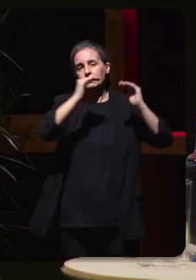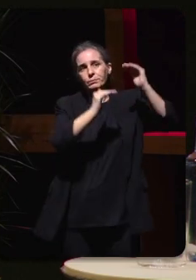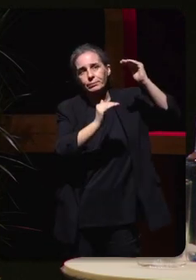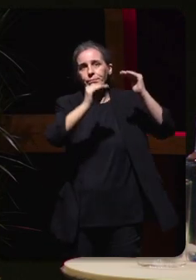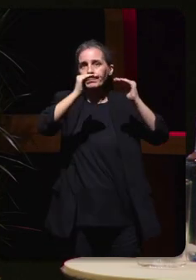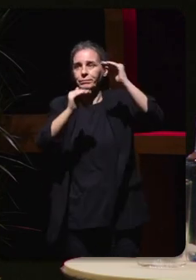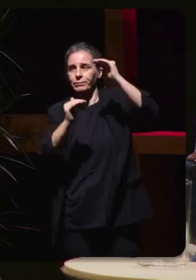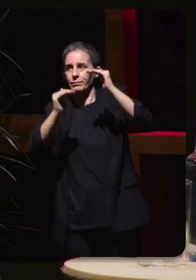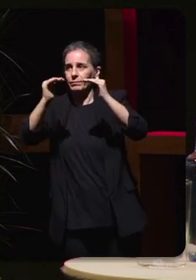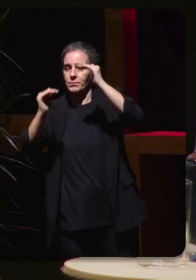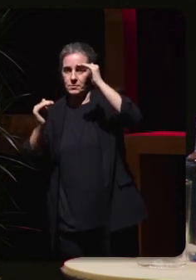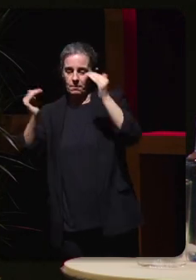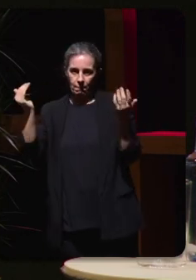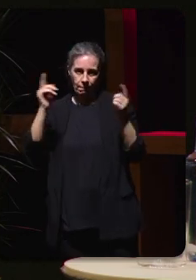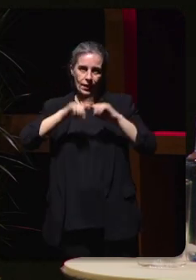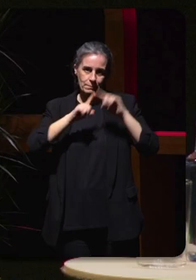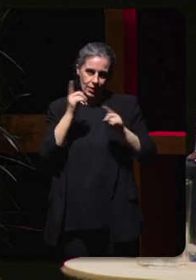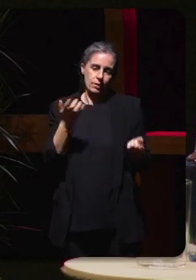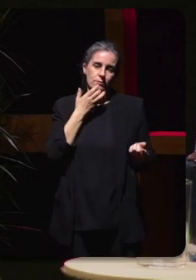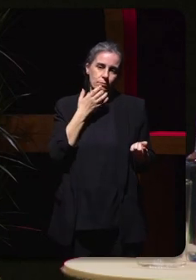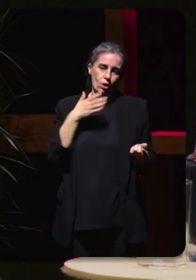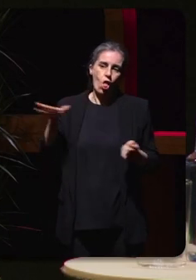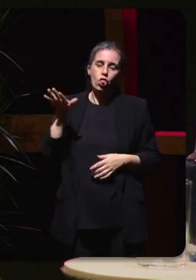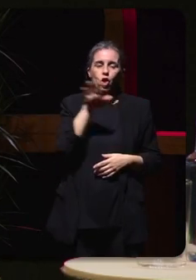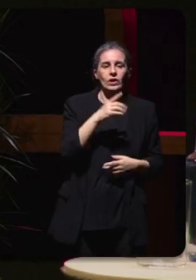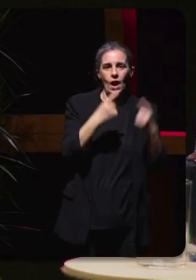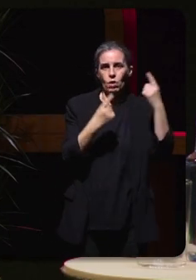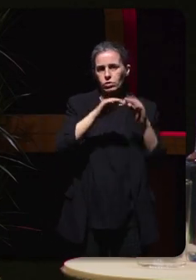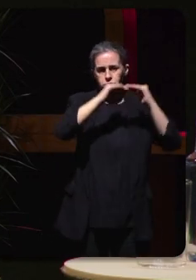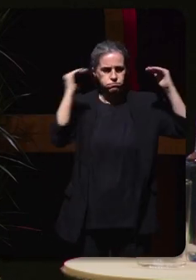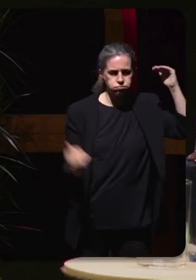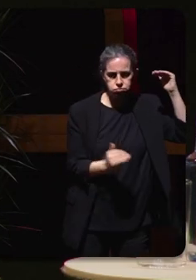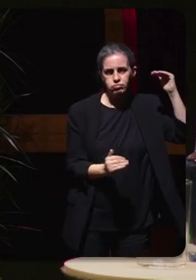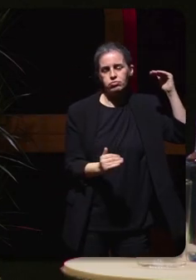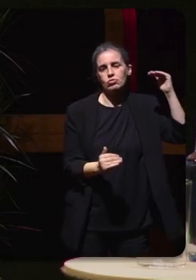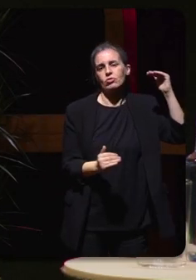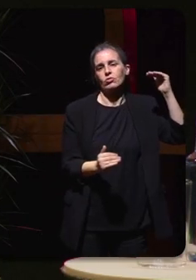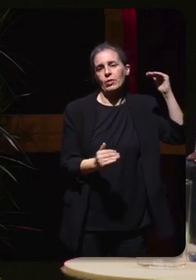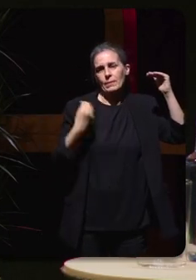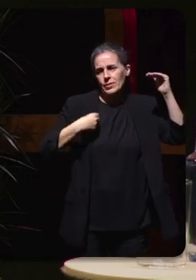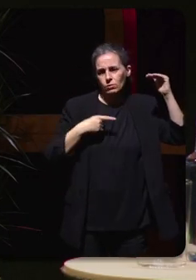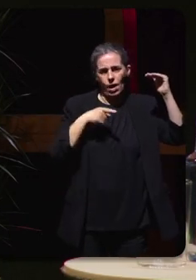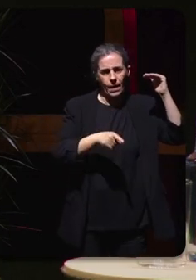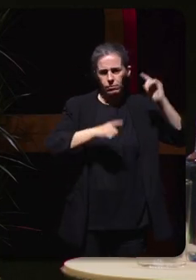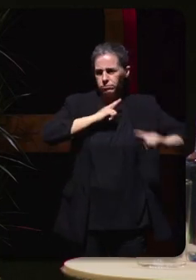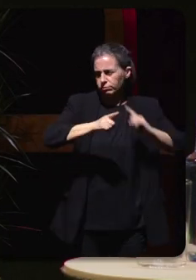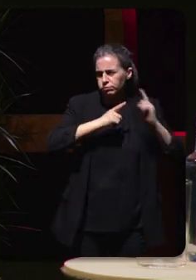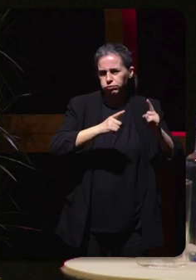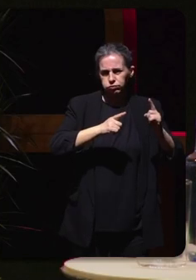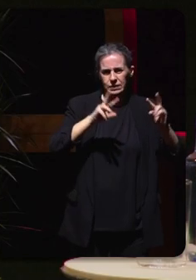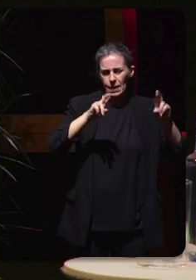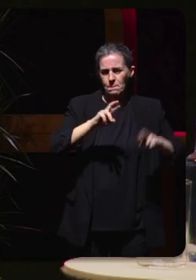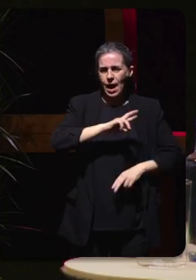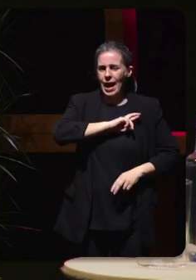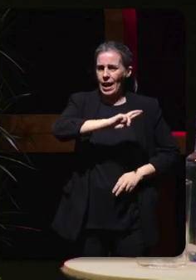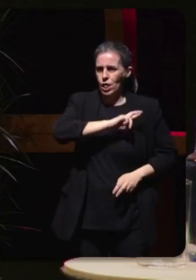evidentemente, de estos lugares donde, de los que estoy hablando, bueno, pues como puedan ser, por supuesto, los fundamentalismos o los integrismos religiosos, que